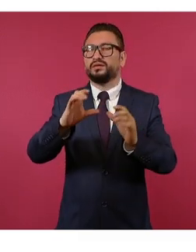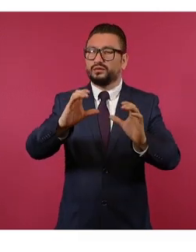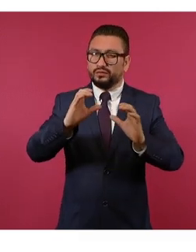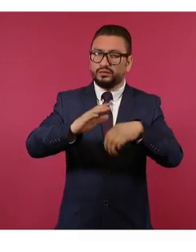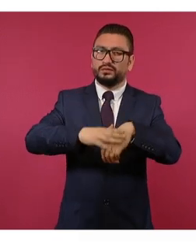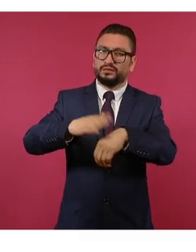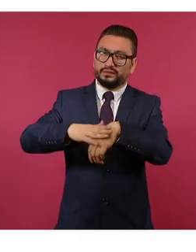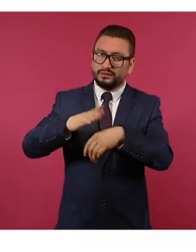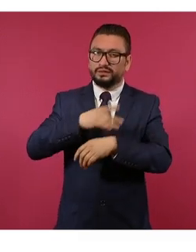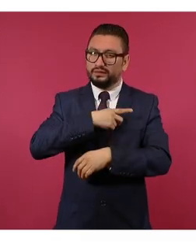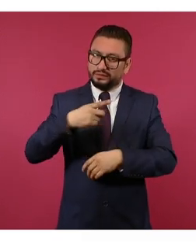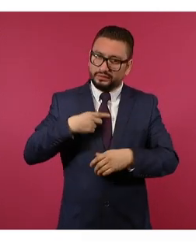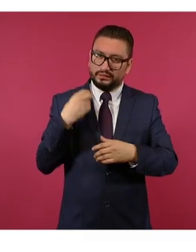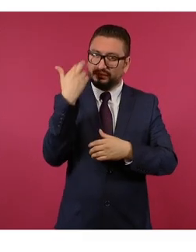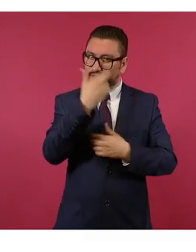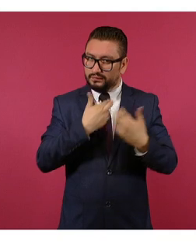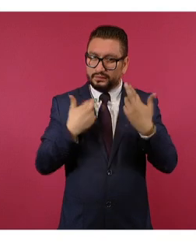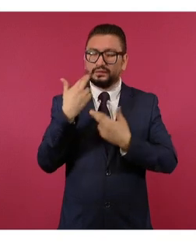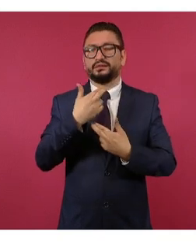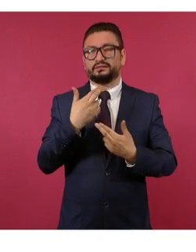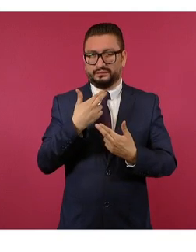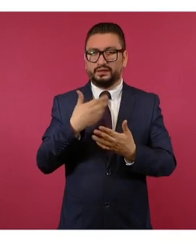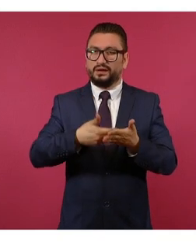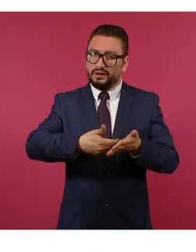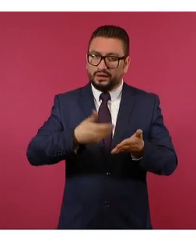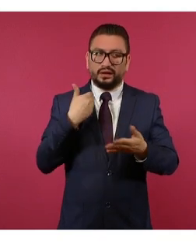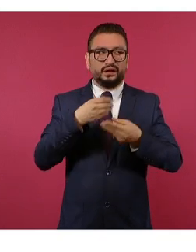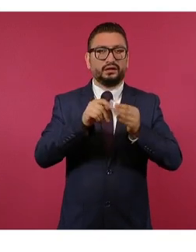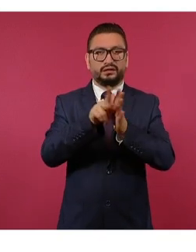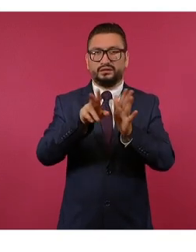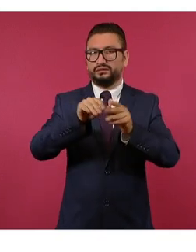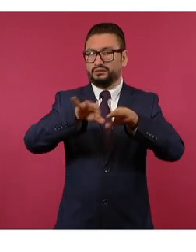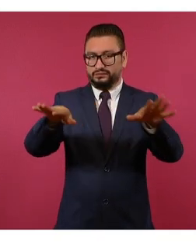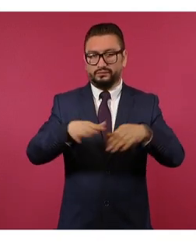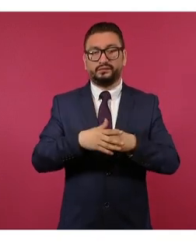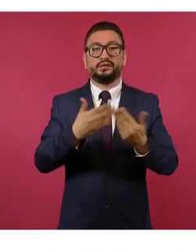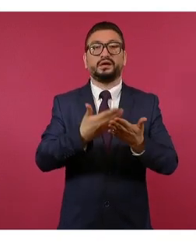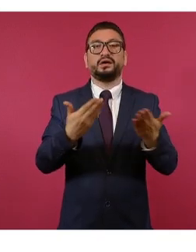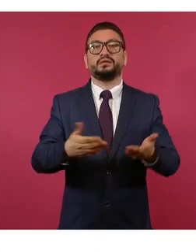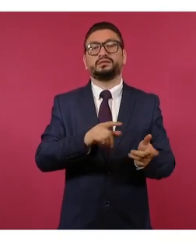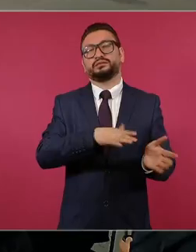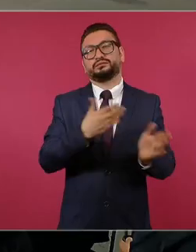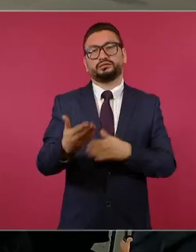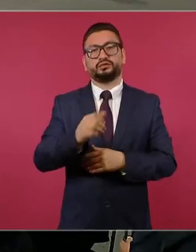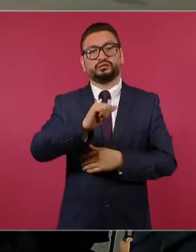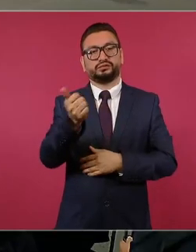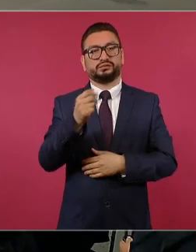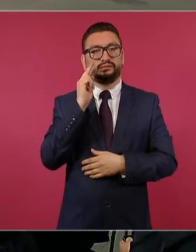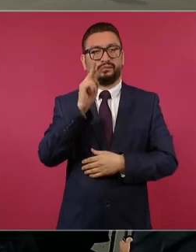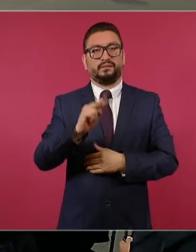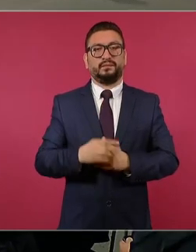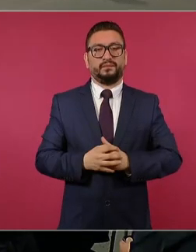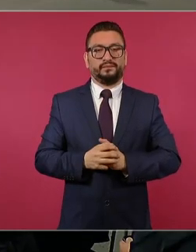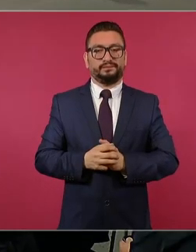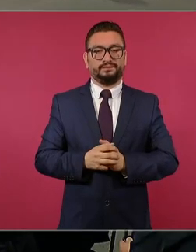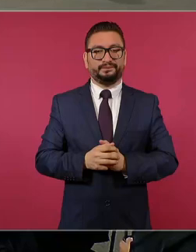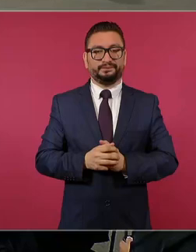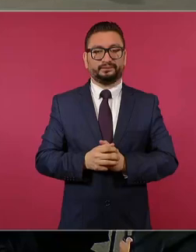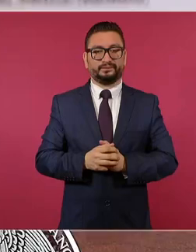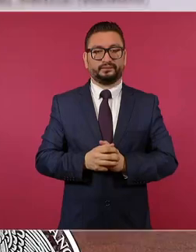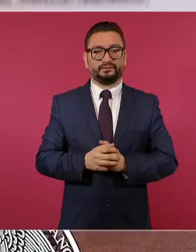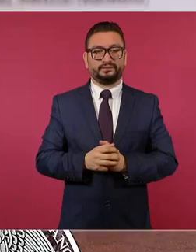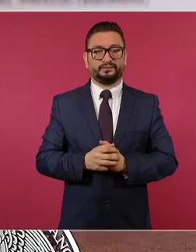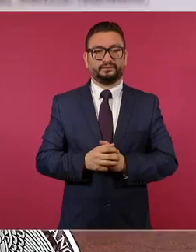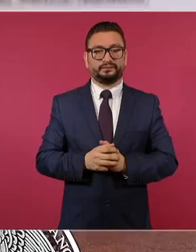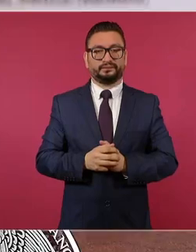nota o que lo hacen por mala fe. Vamos con la siguiente, porque